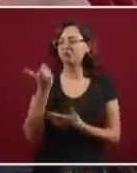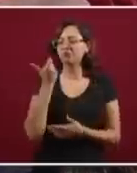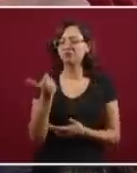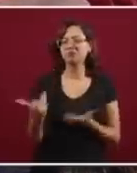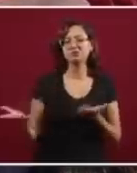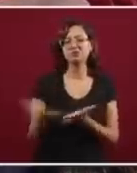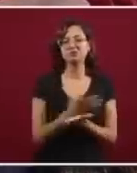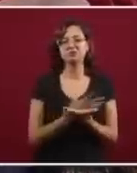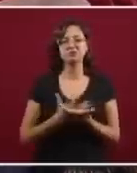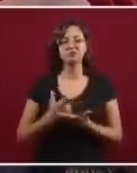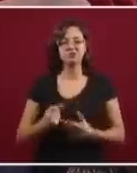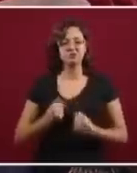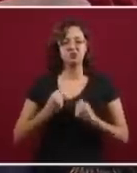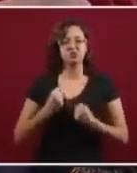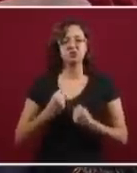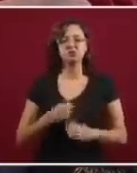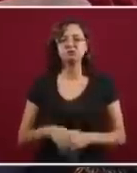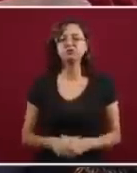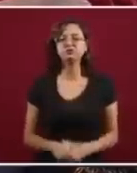presidente gracias